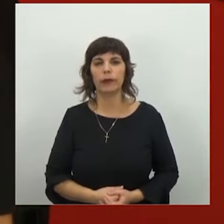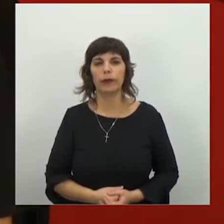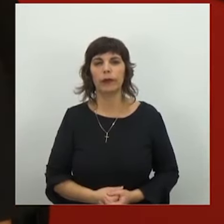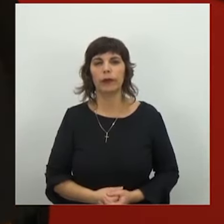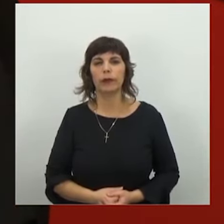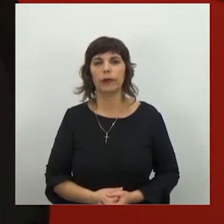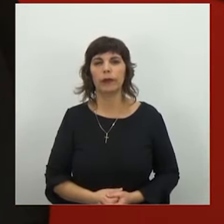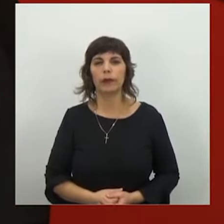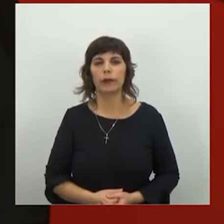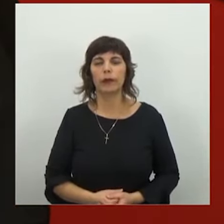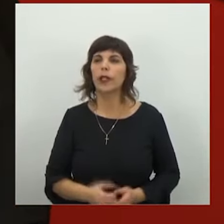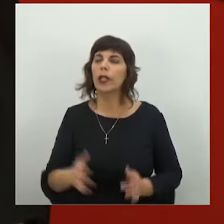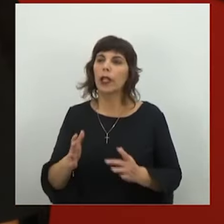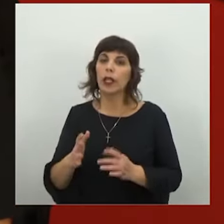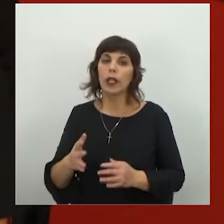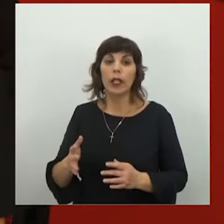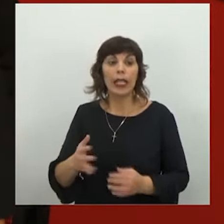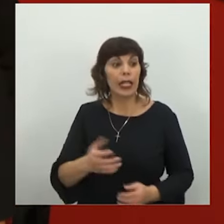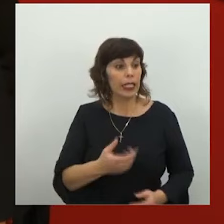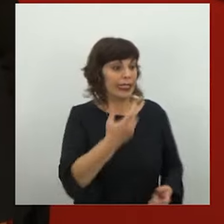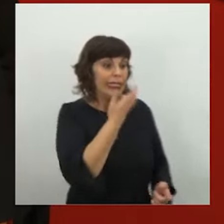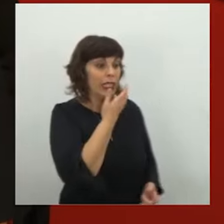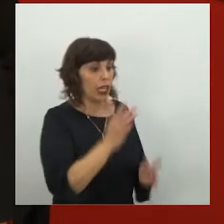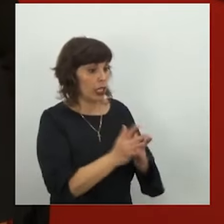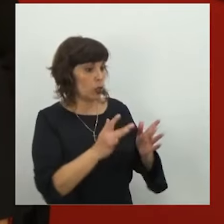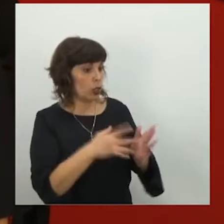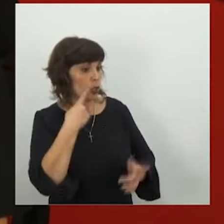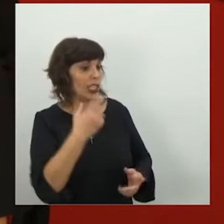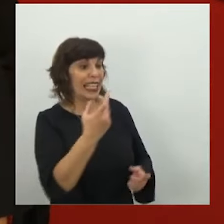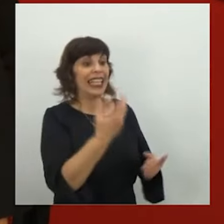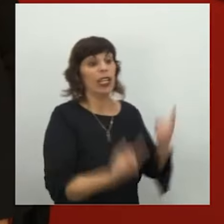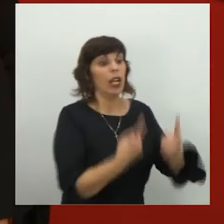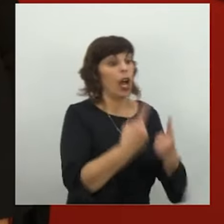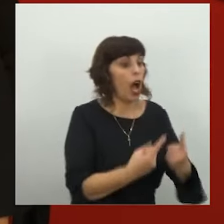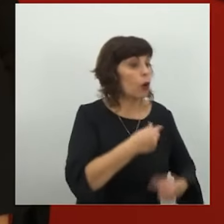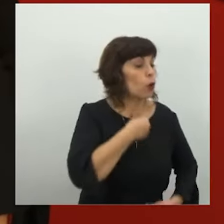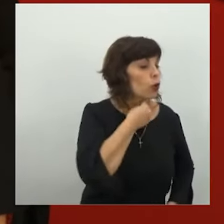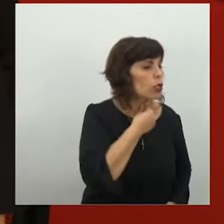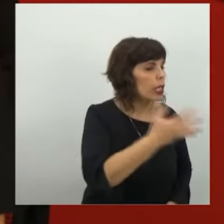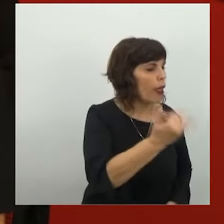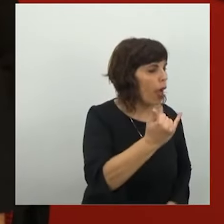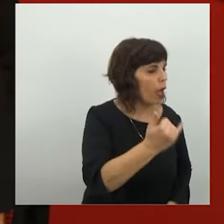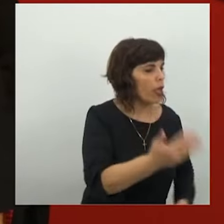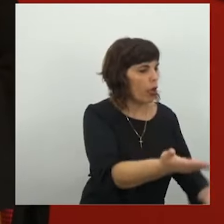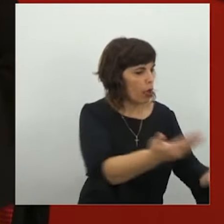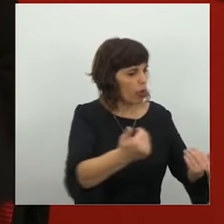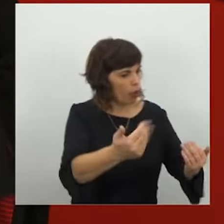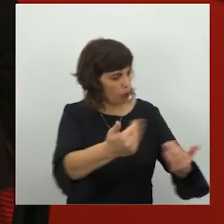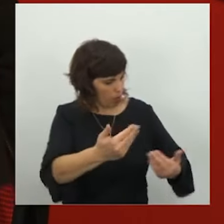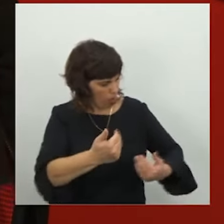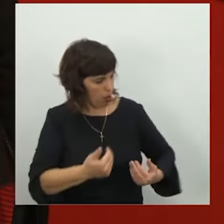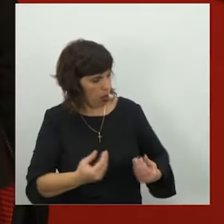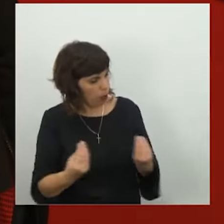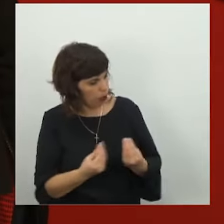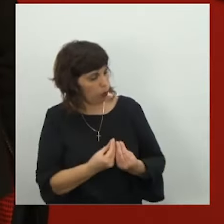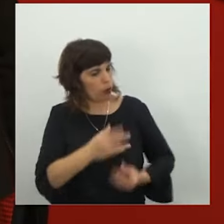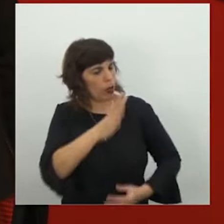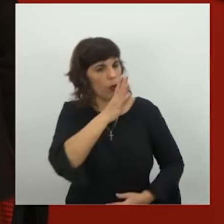en su alma, que venga a mí y que beba. El que cree en mí, como dice las